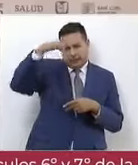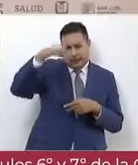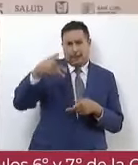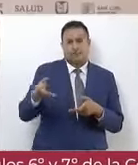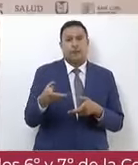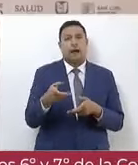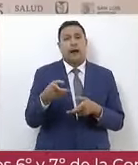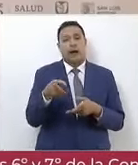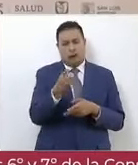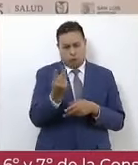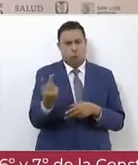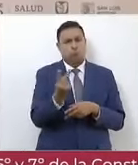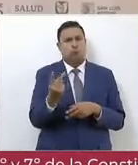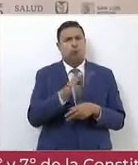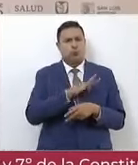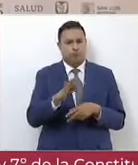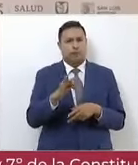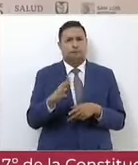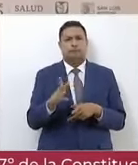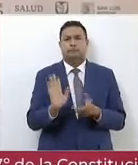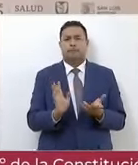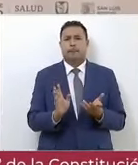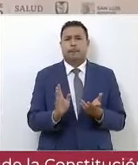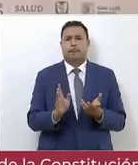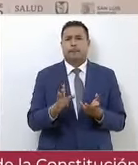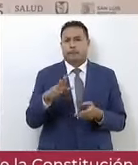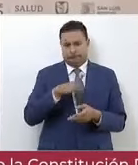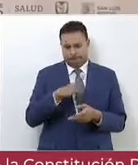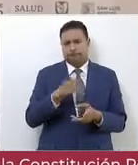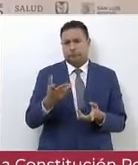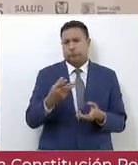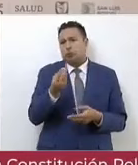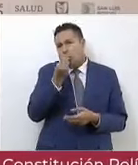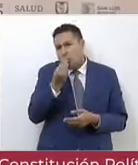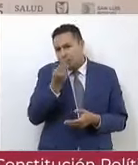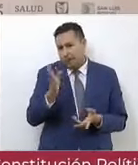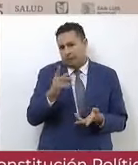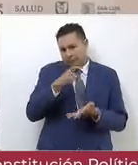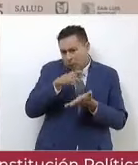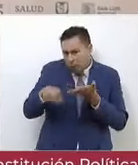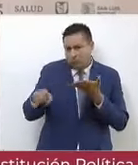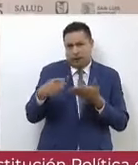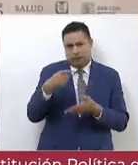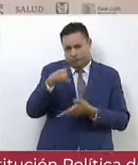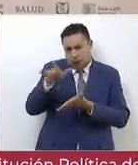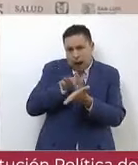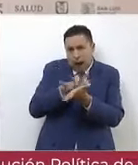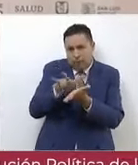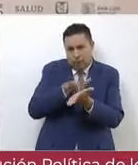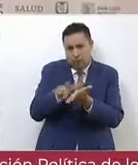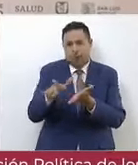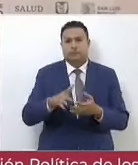les va a permitir, cuando menos, tener garantizada su alimentación. Entonces,